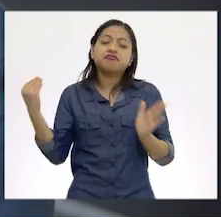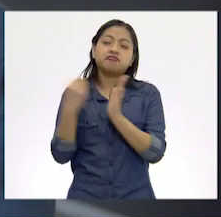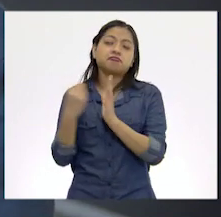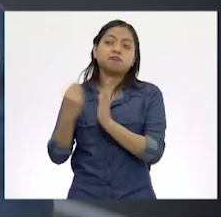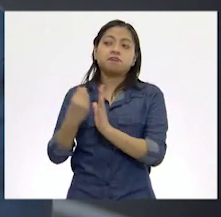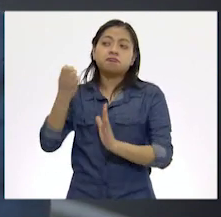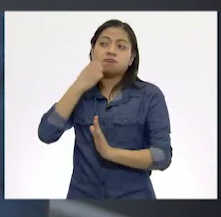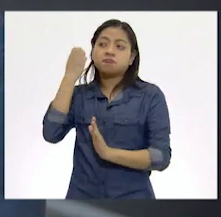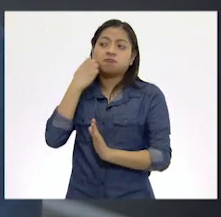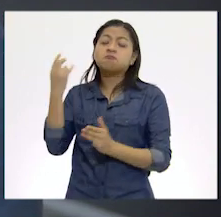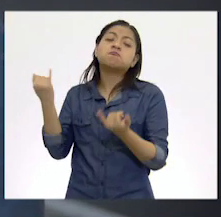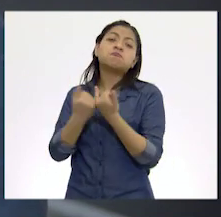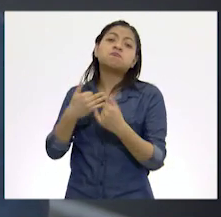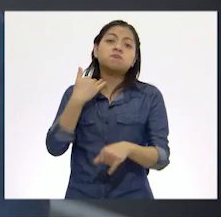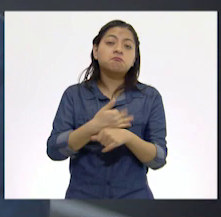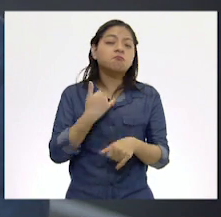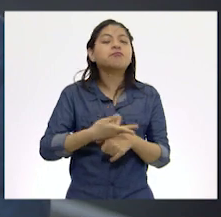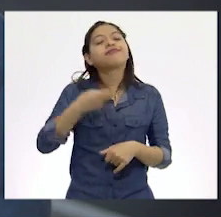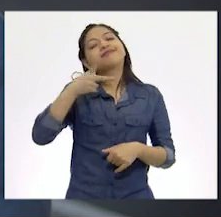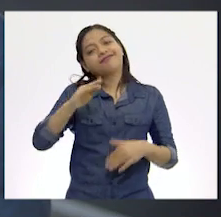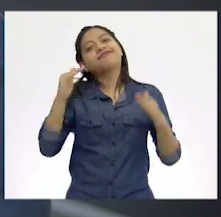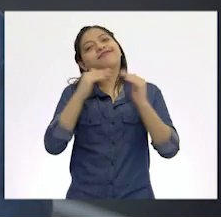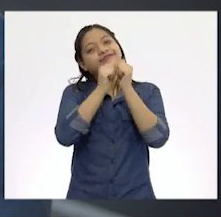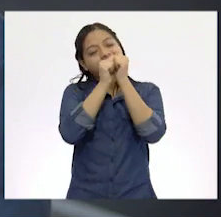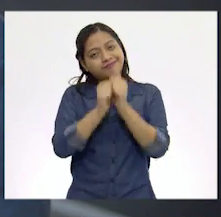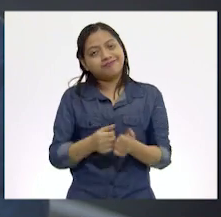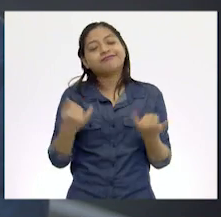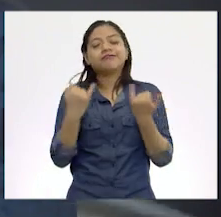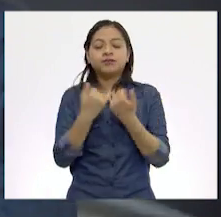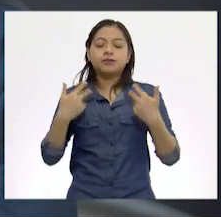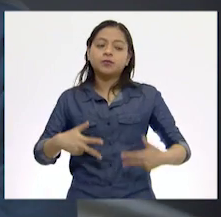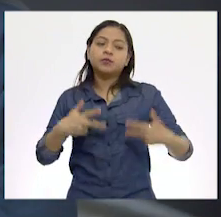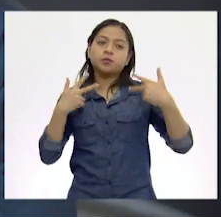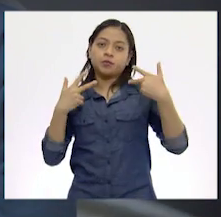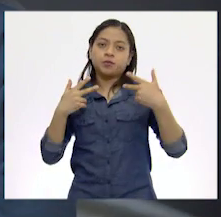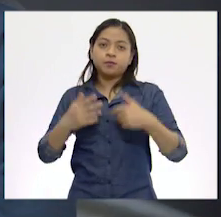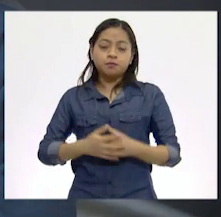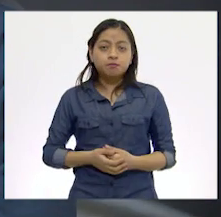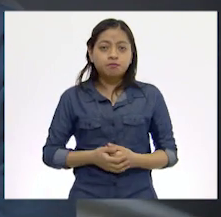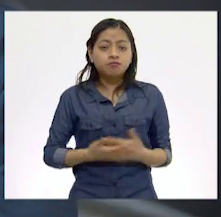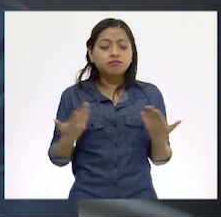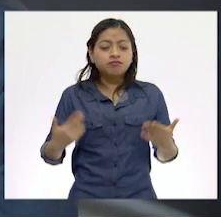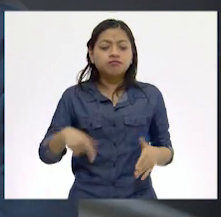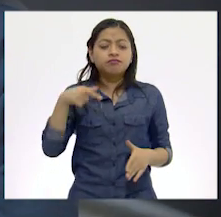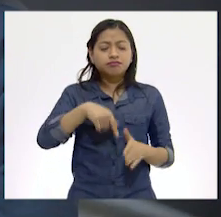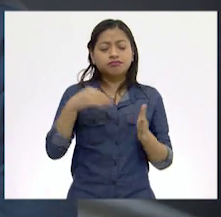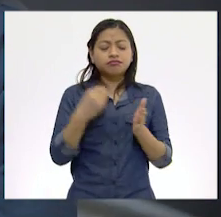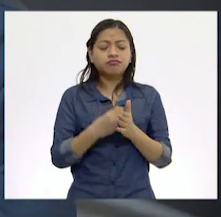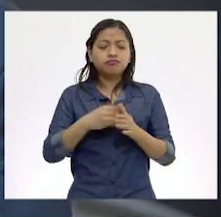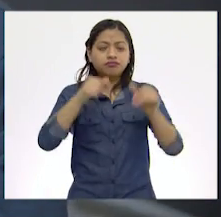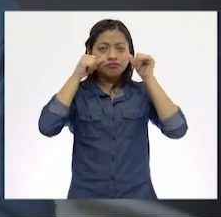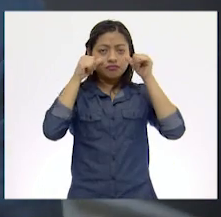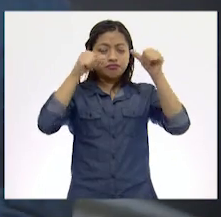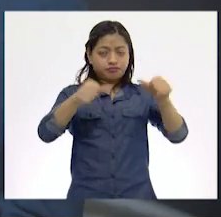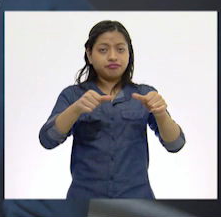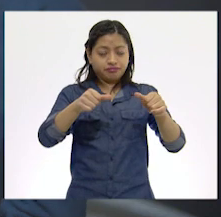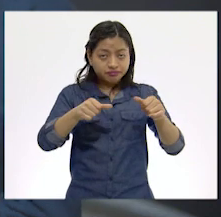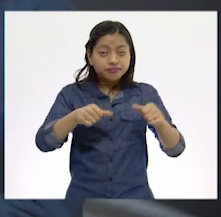clases, pero en nuestra propia casa y haciendo videollamadas. Hacemos clases, tenemos que a